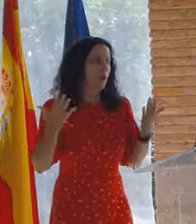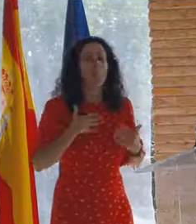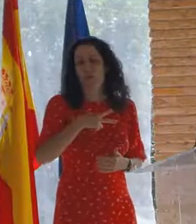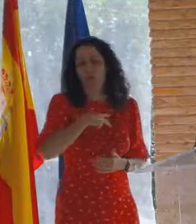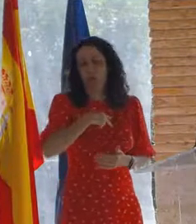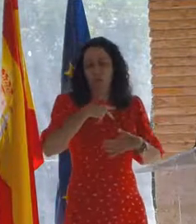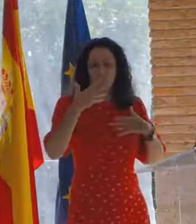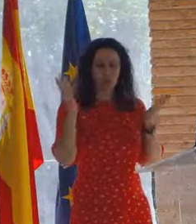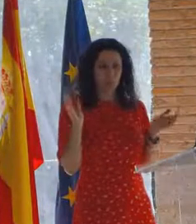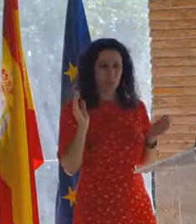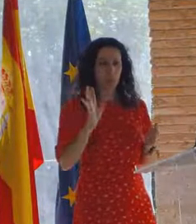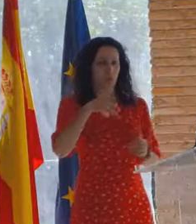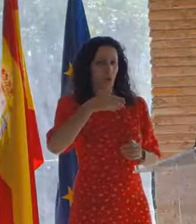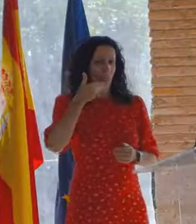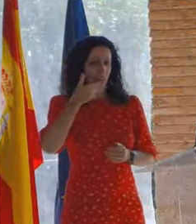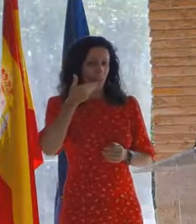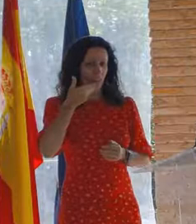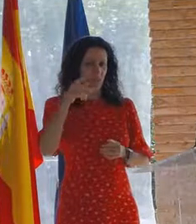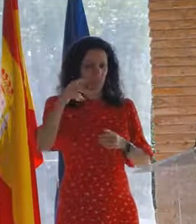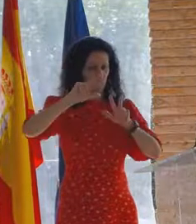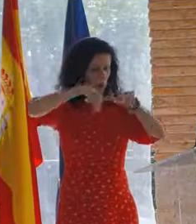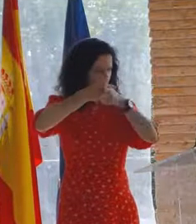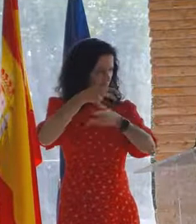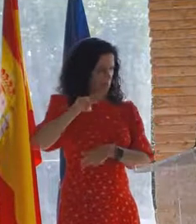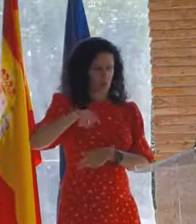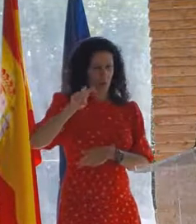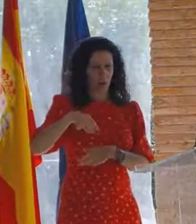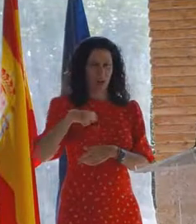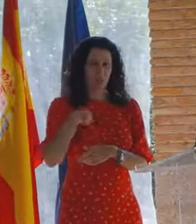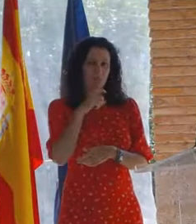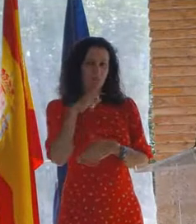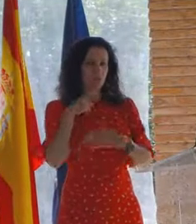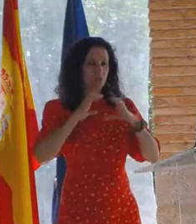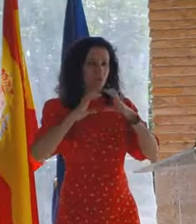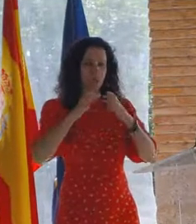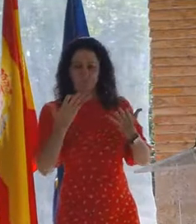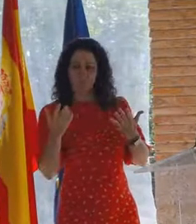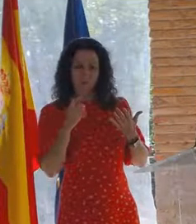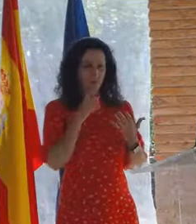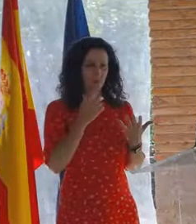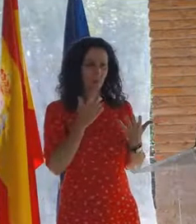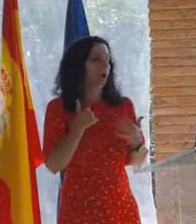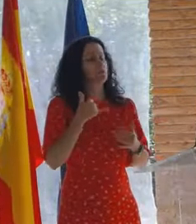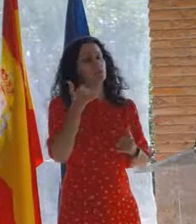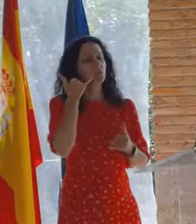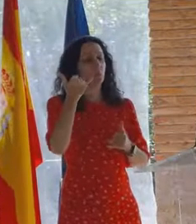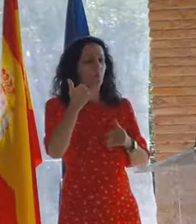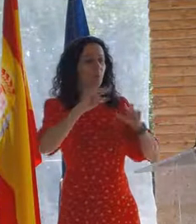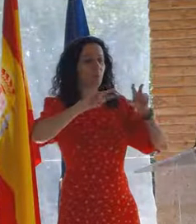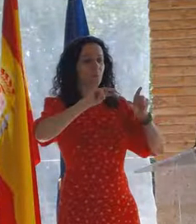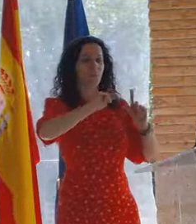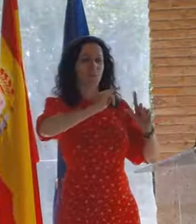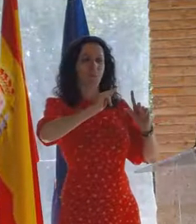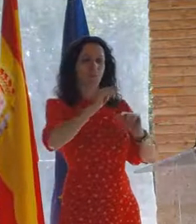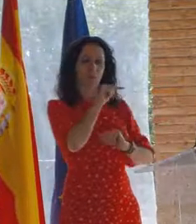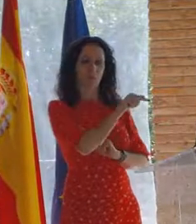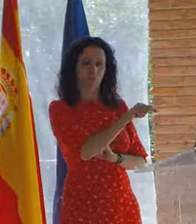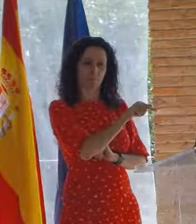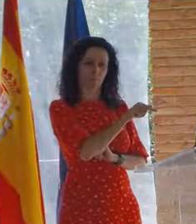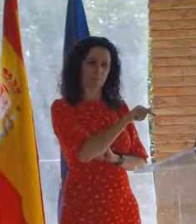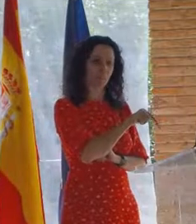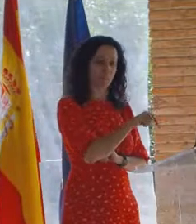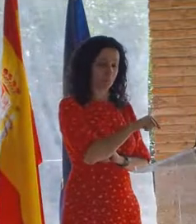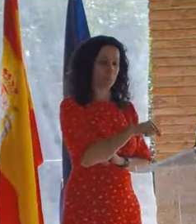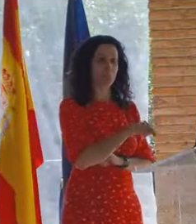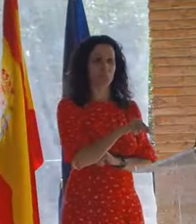distancia imaginaos Yo quiero llamar a mi abogado mi abogado es oyente él no utiliza la videollamada no sabe lengua de signo Cómo hago